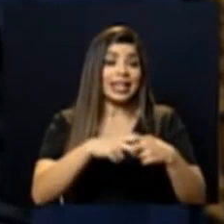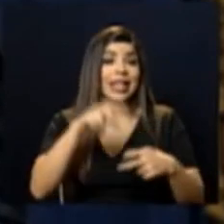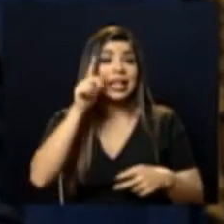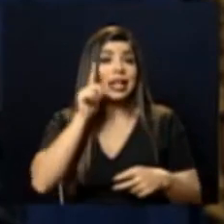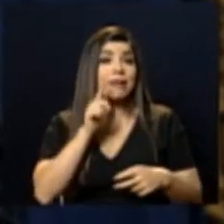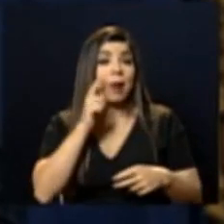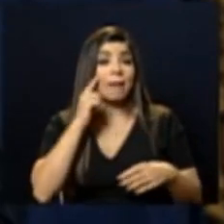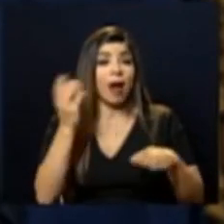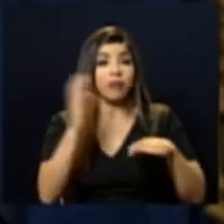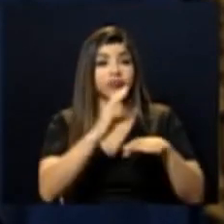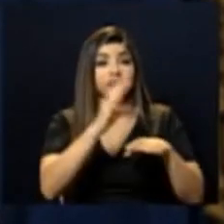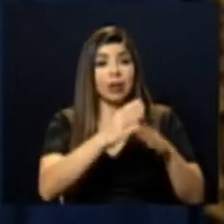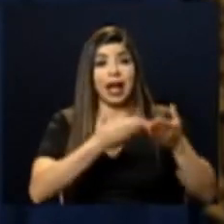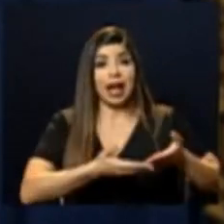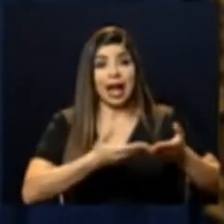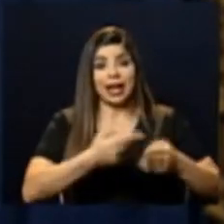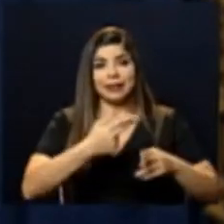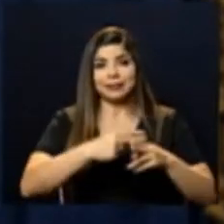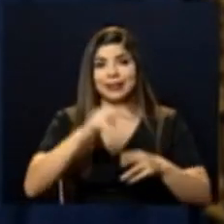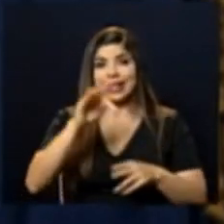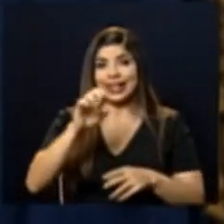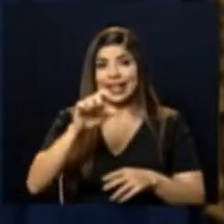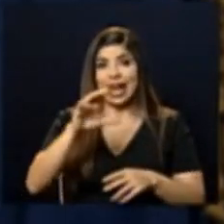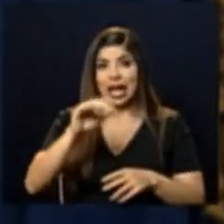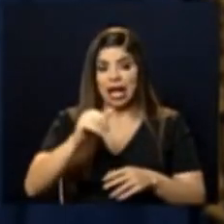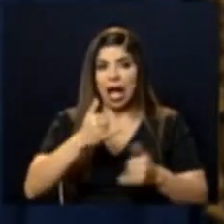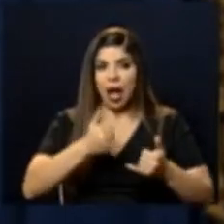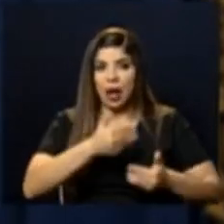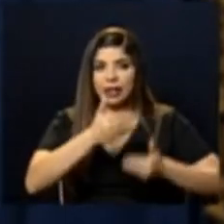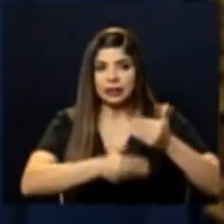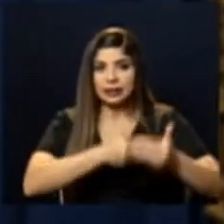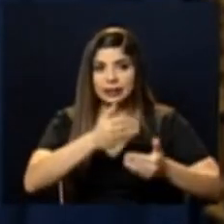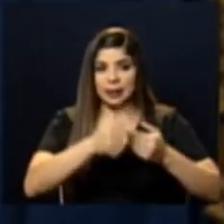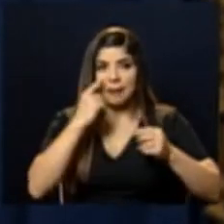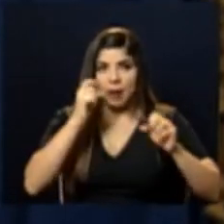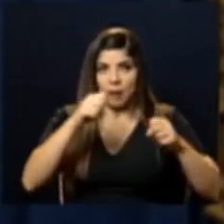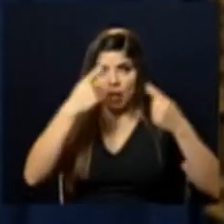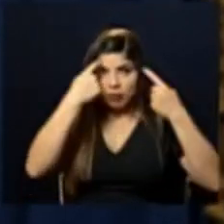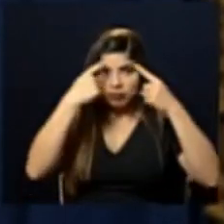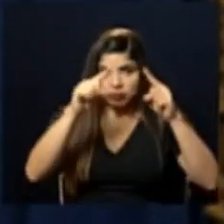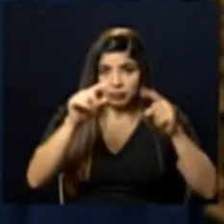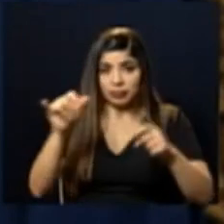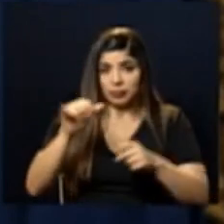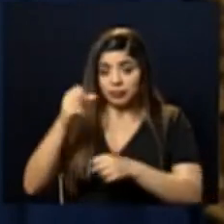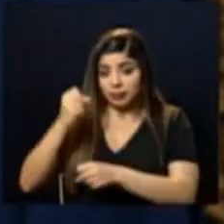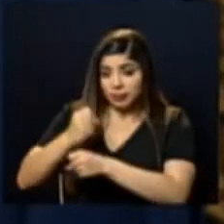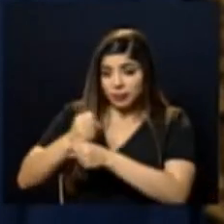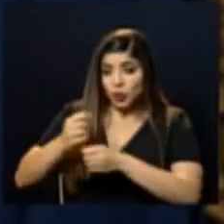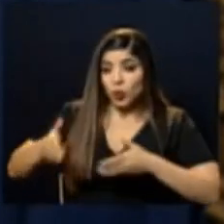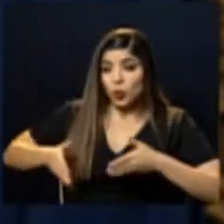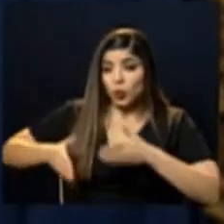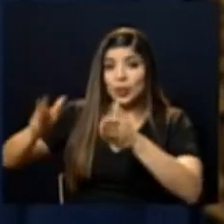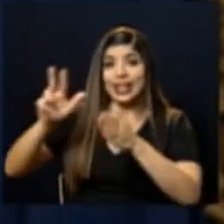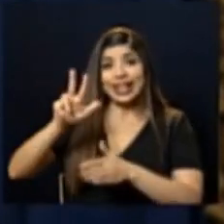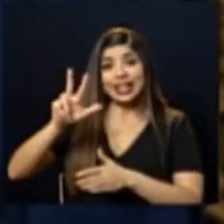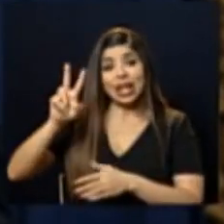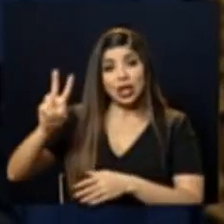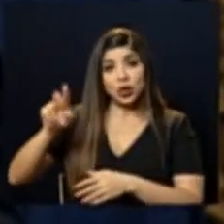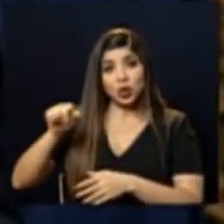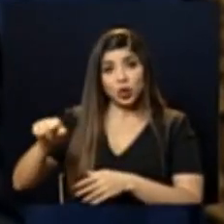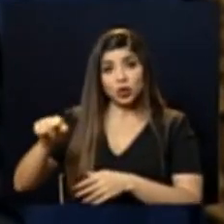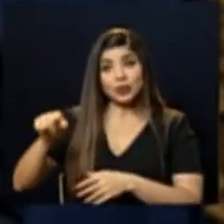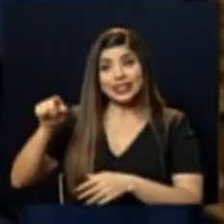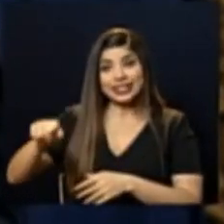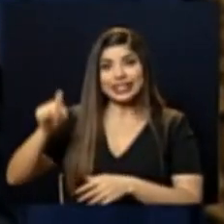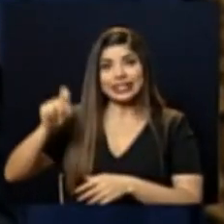de carga, el Telca, está avanzando para ser una realidad, así como los trabajos en la Ruta 32 que